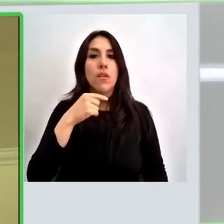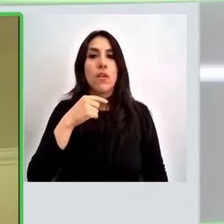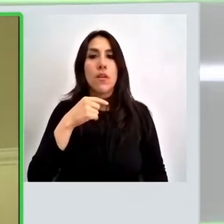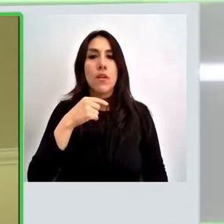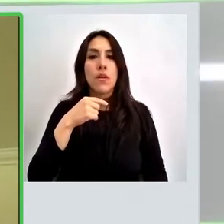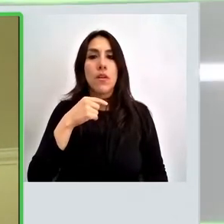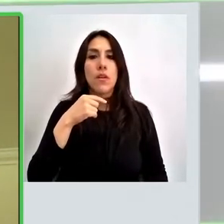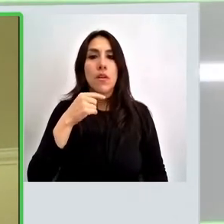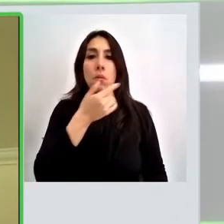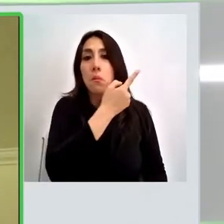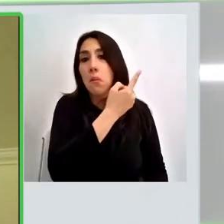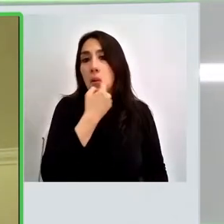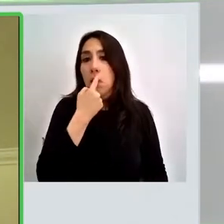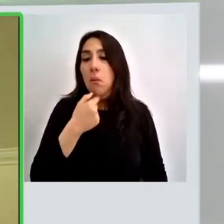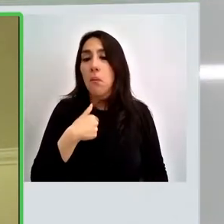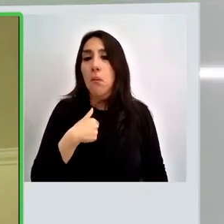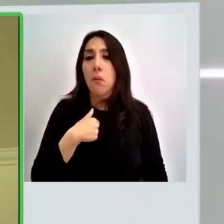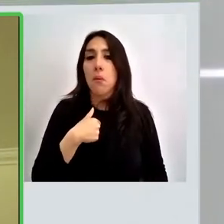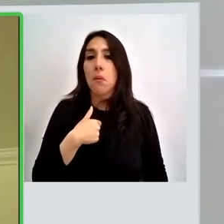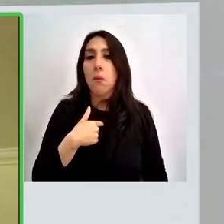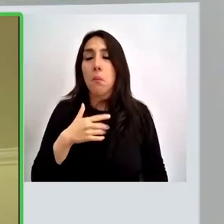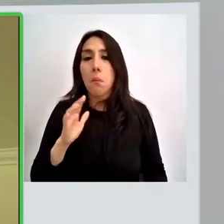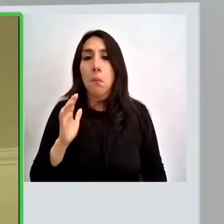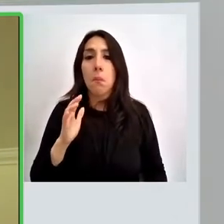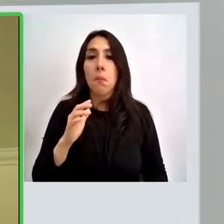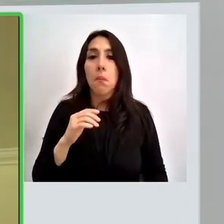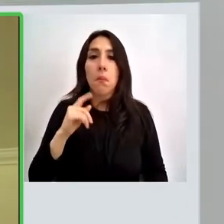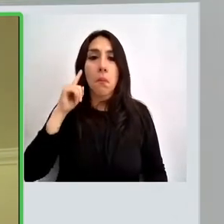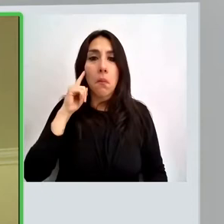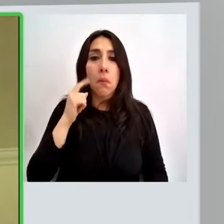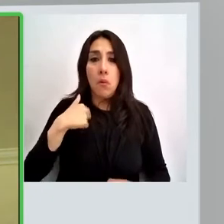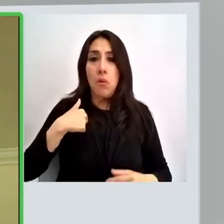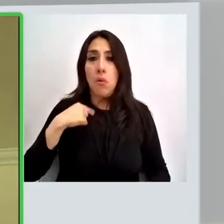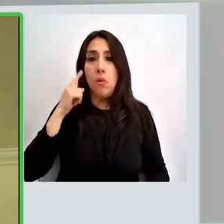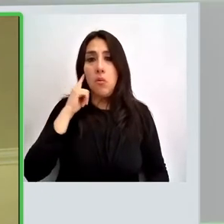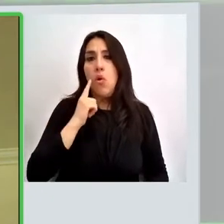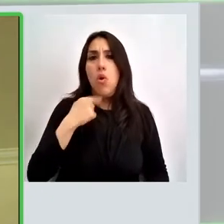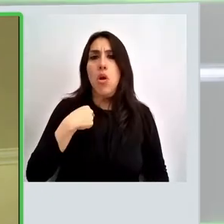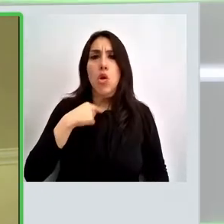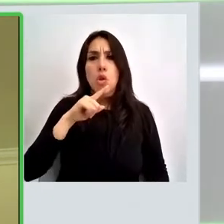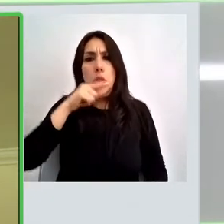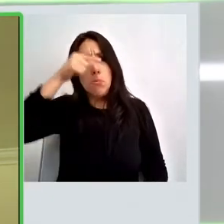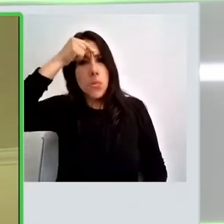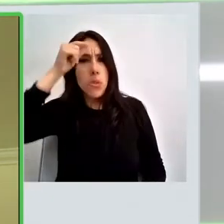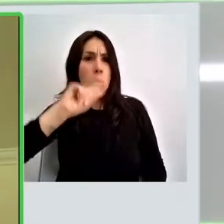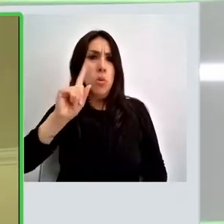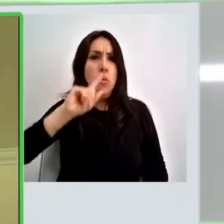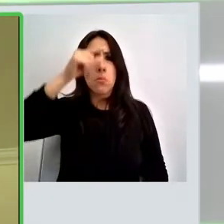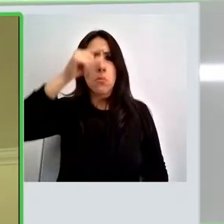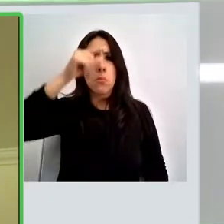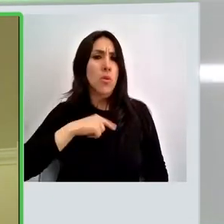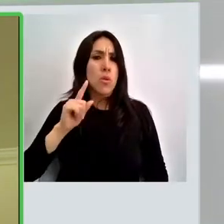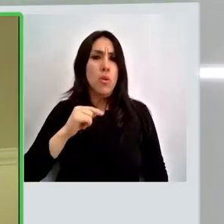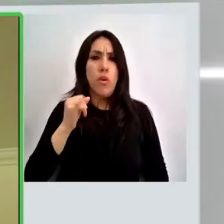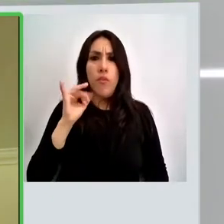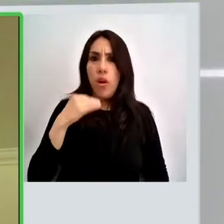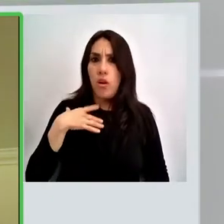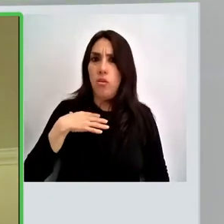de vida pero yo no soy tonto entonces cuando me salía electo por primera vez